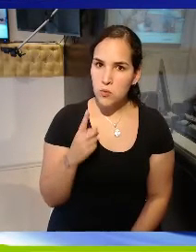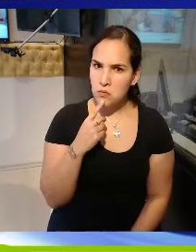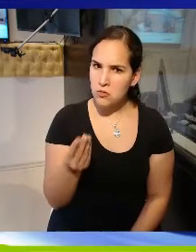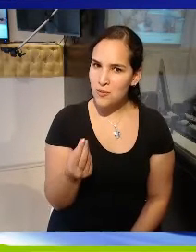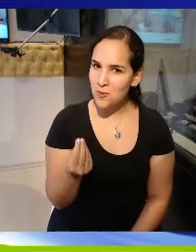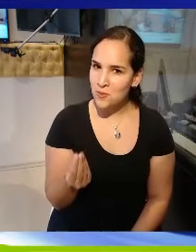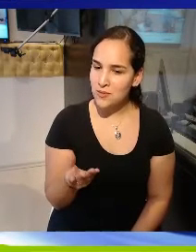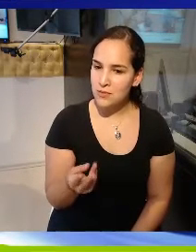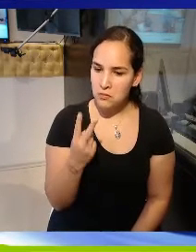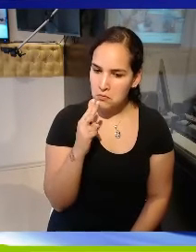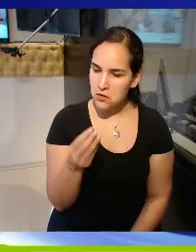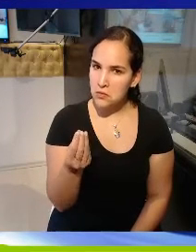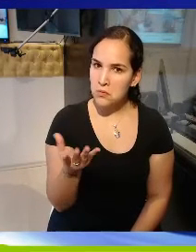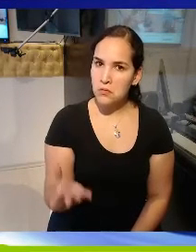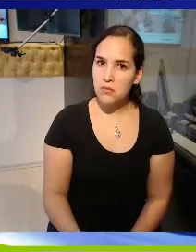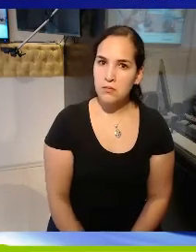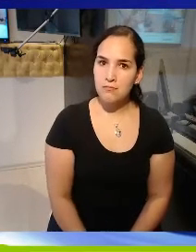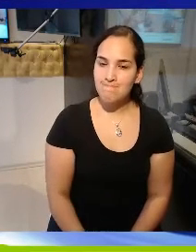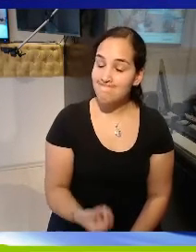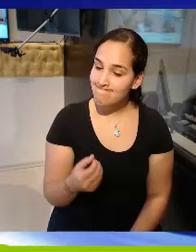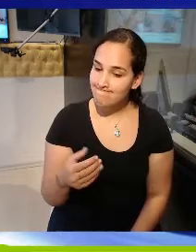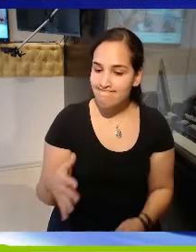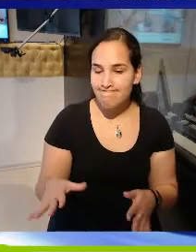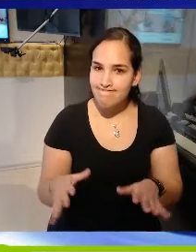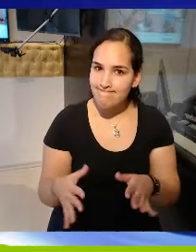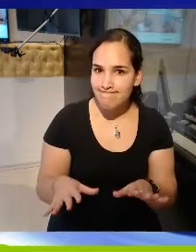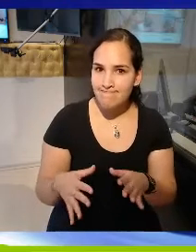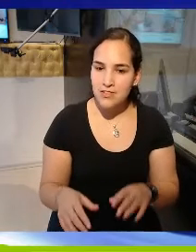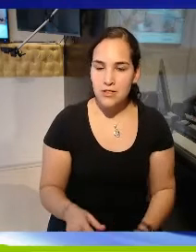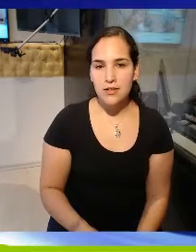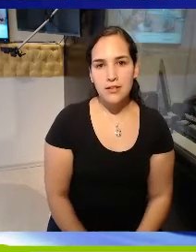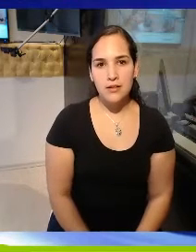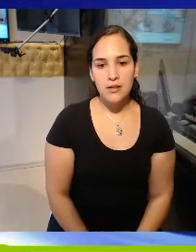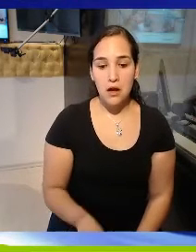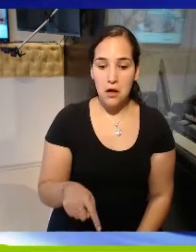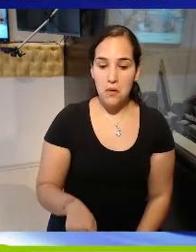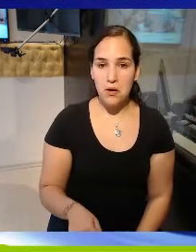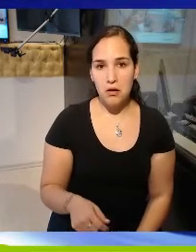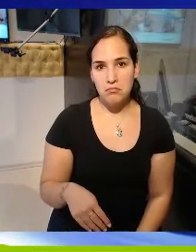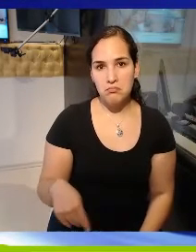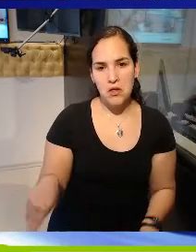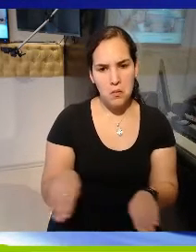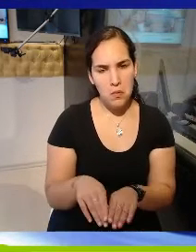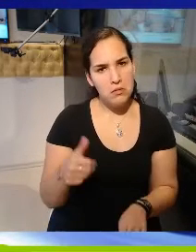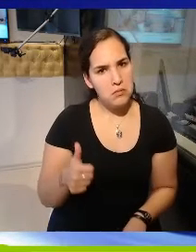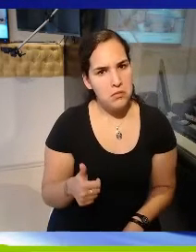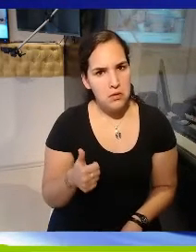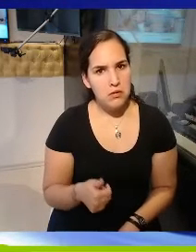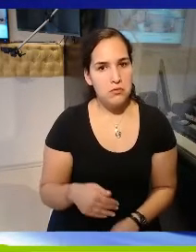sí? ¿Complicadísimo? Bueno, pero igual viene bien Del Potro. Parece que subió un escaloncito más del rato. Sí, me